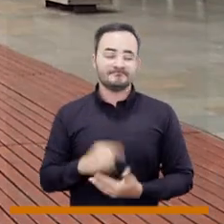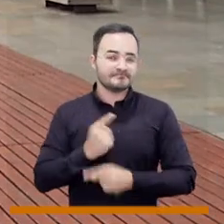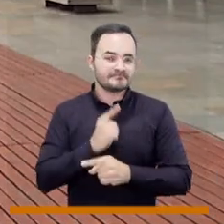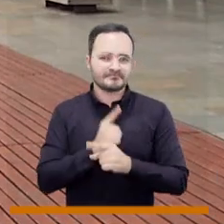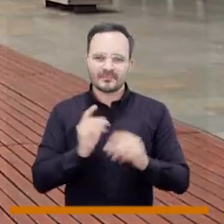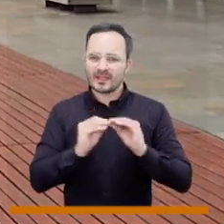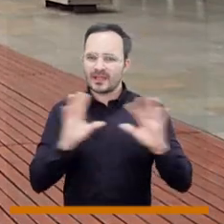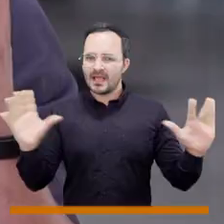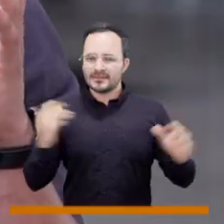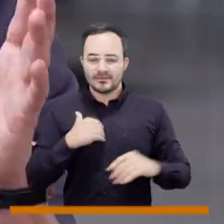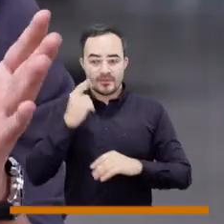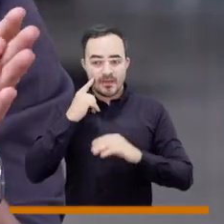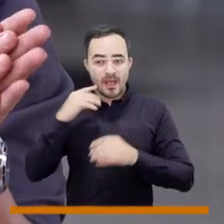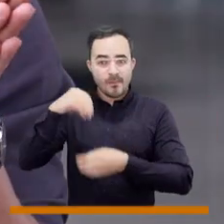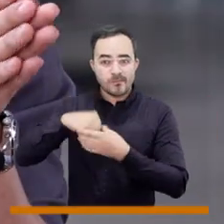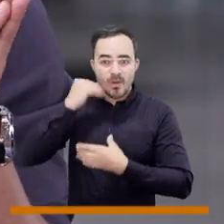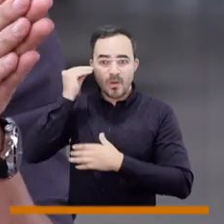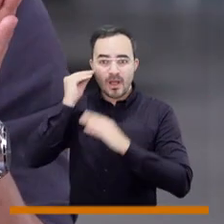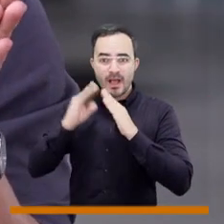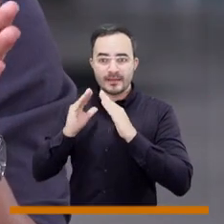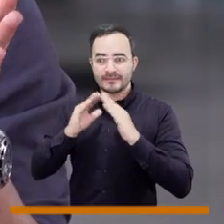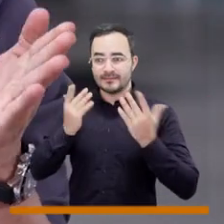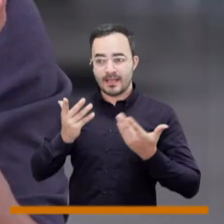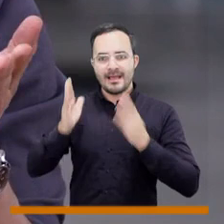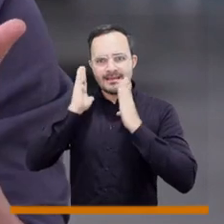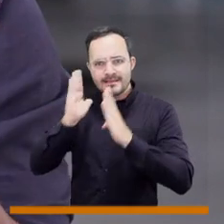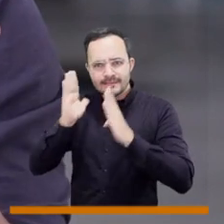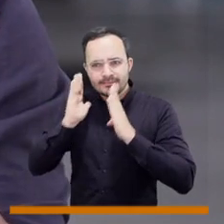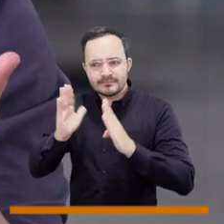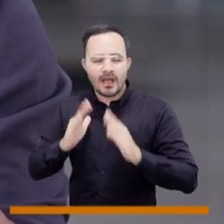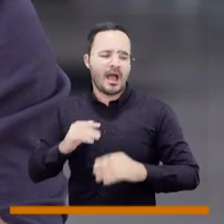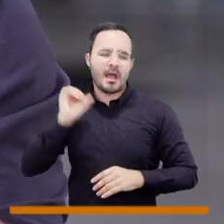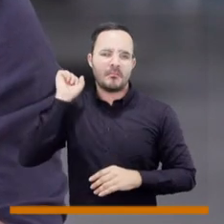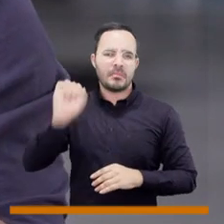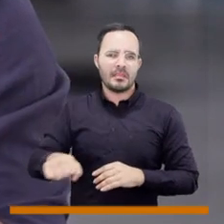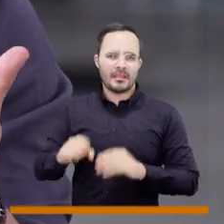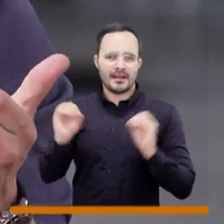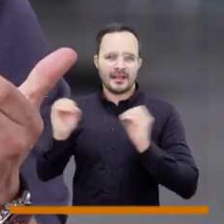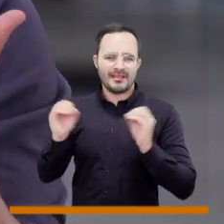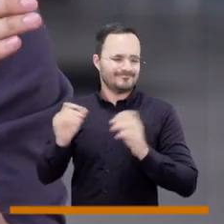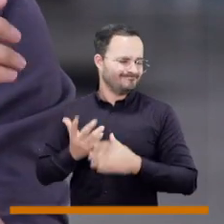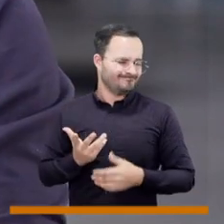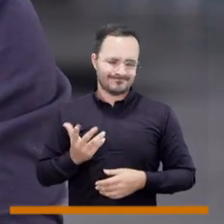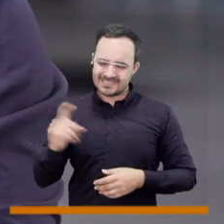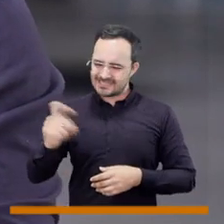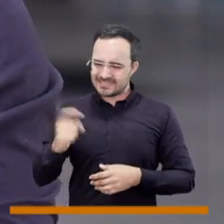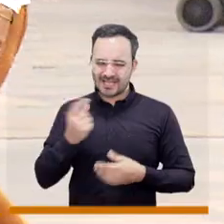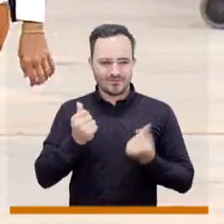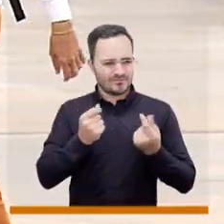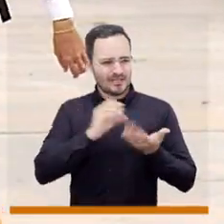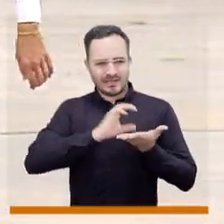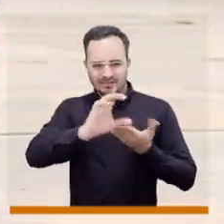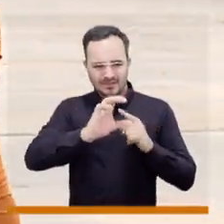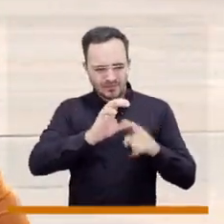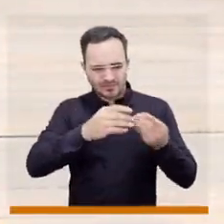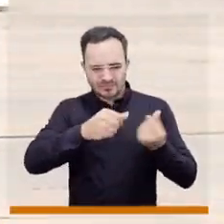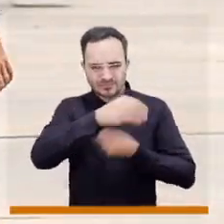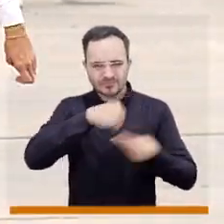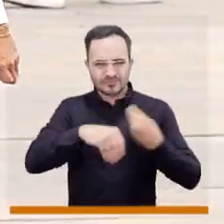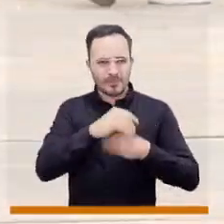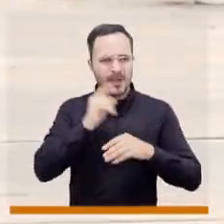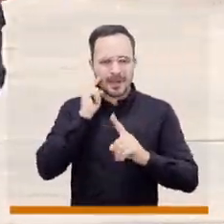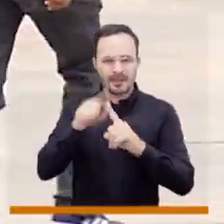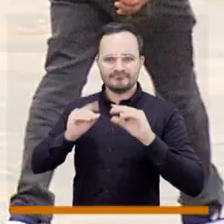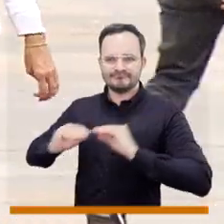ahorita, si no se le trabaja a la familia, yo creo que ahí es donde hay que comenzar. Hay que invertir en la familia, hay que hacer campañas mucho